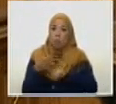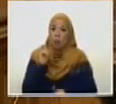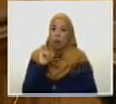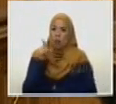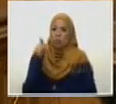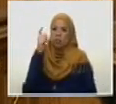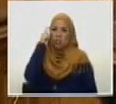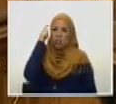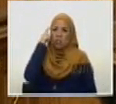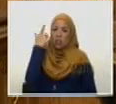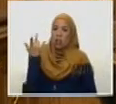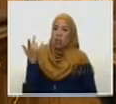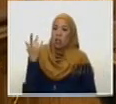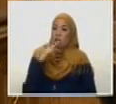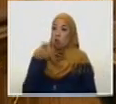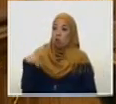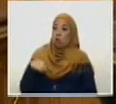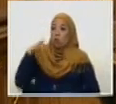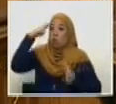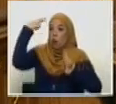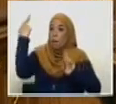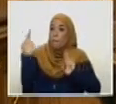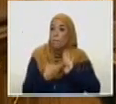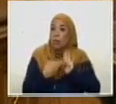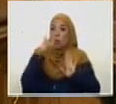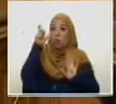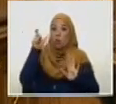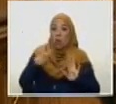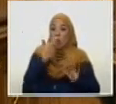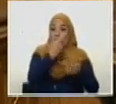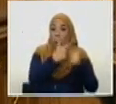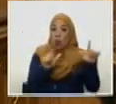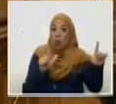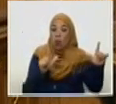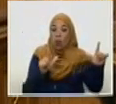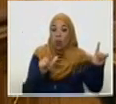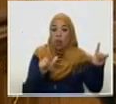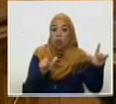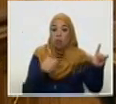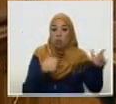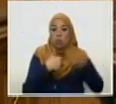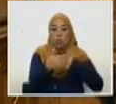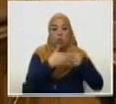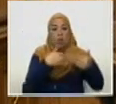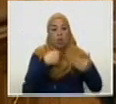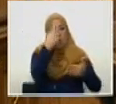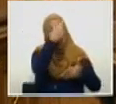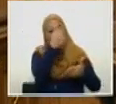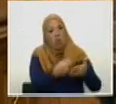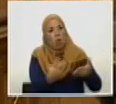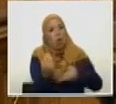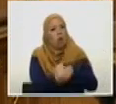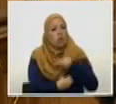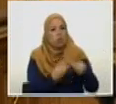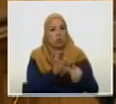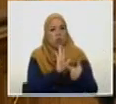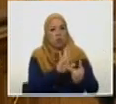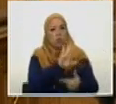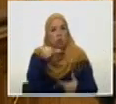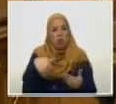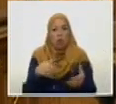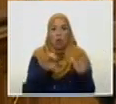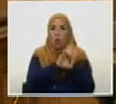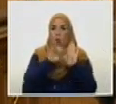Nosotros que respetamos la soberanía de cada nación, yo no me voy a referir a dibujar, a ilustrar a ustedes,